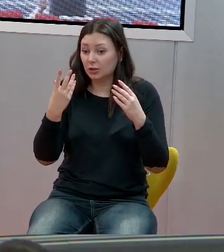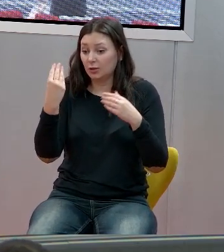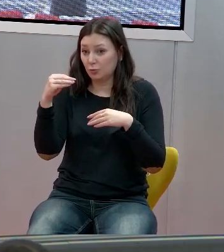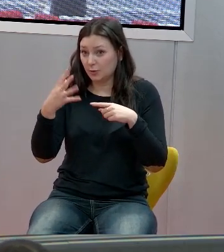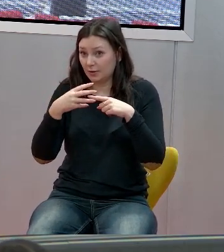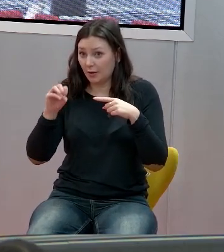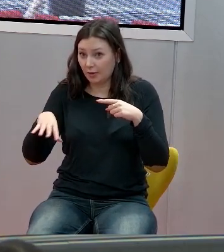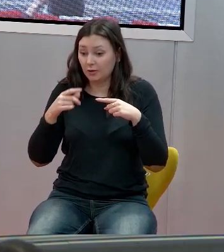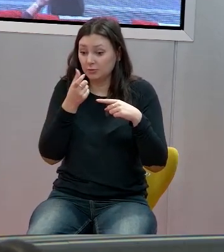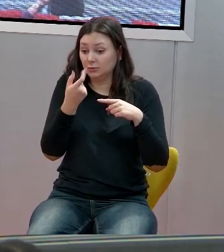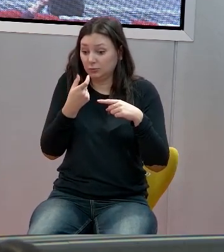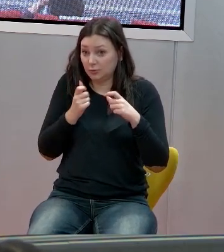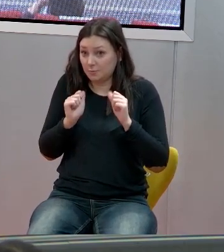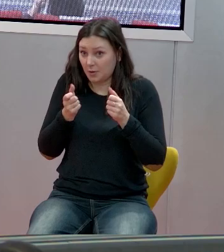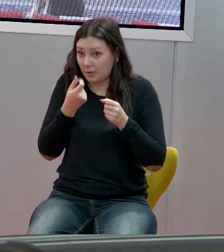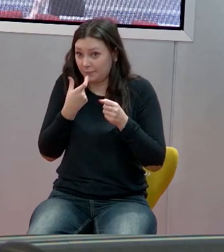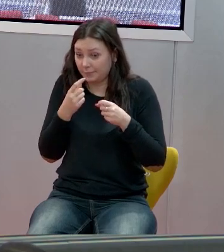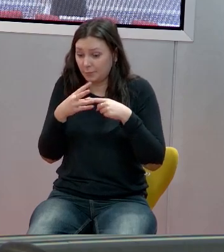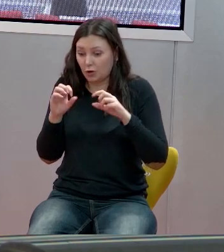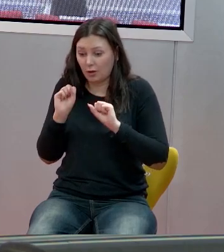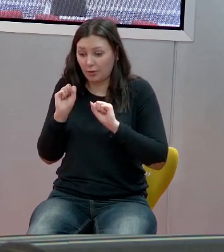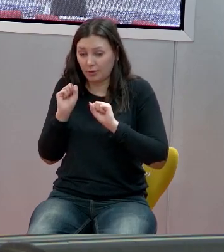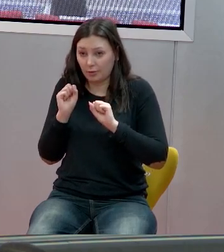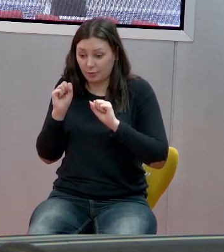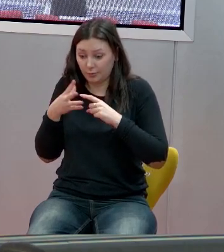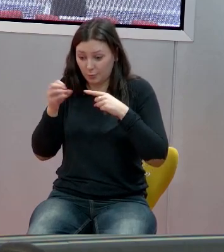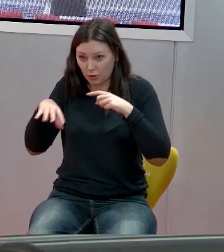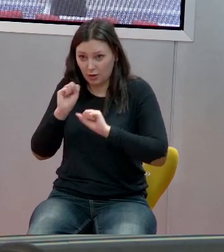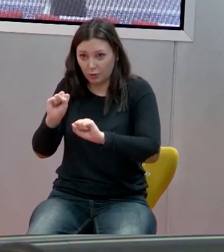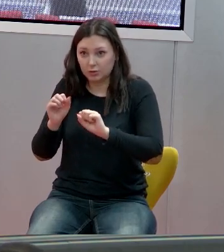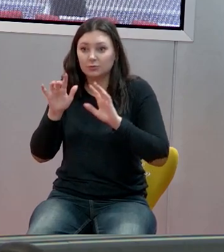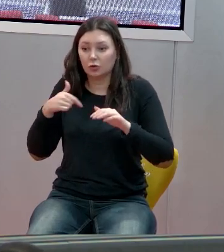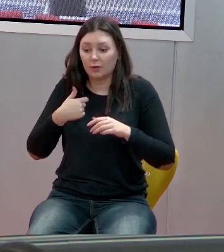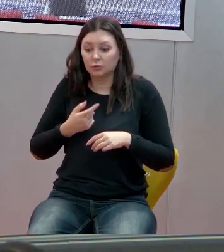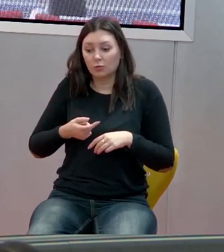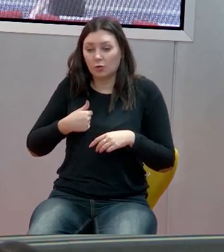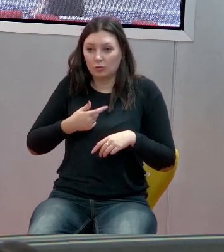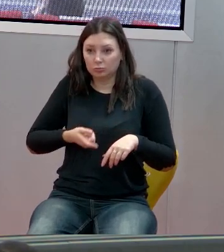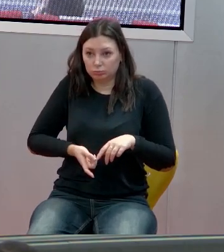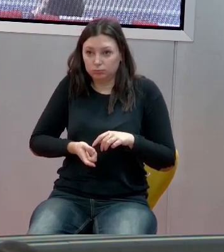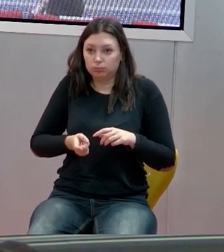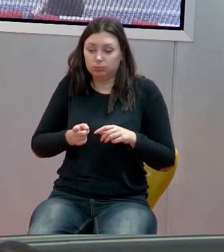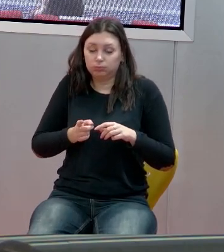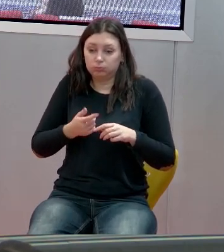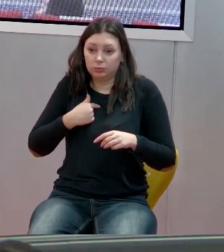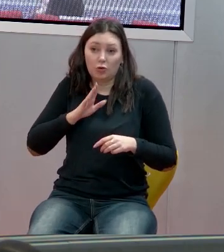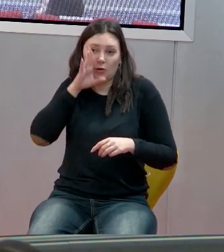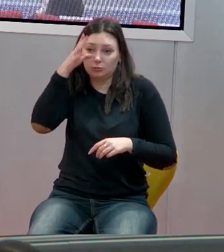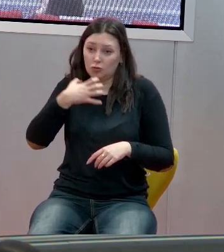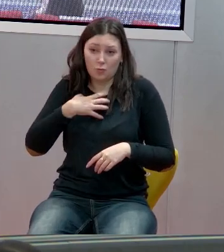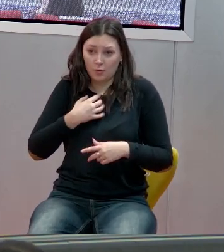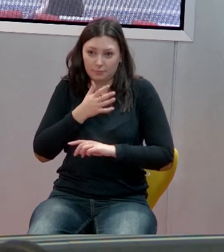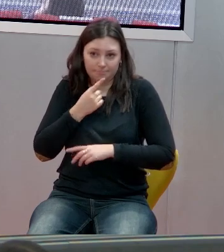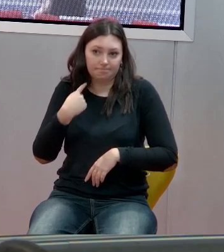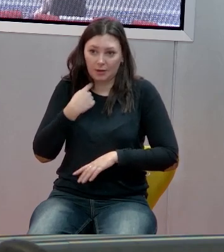aplican bloqueadores de pubertad, pierden la función sexual. Nunca van a tener un orgasmo. Y cuando